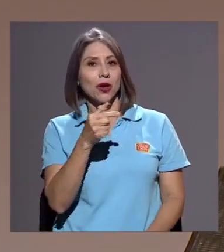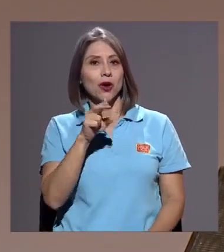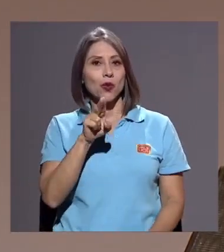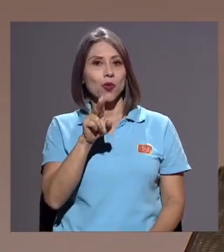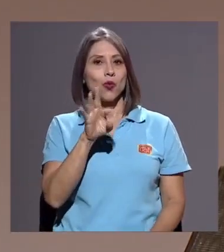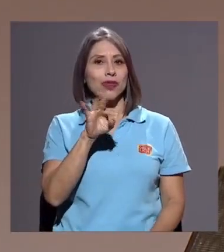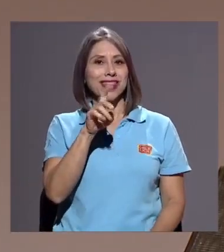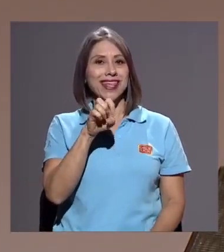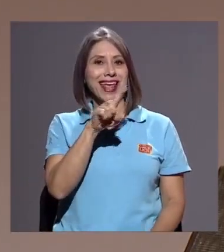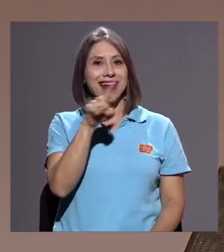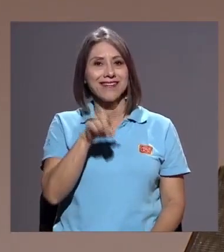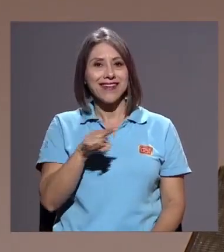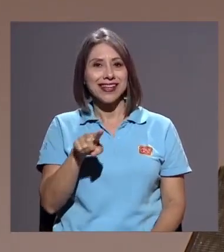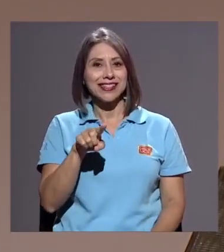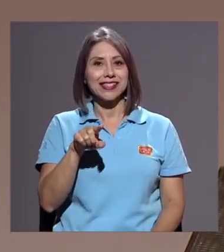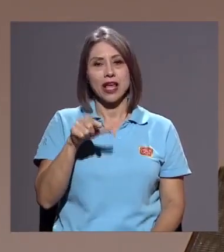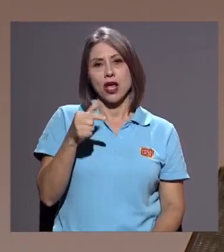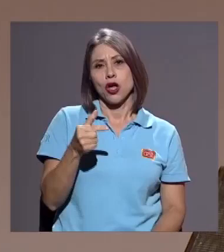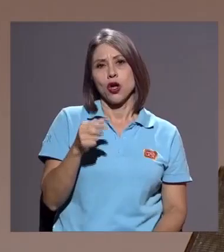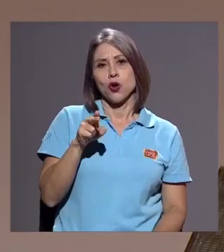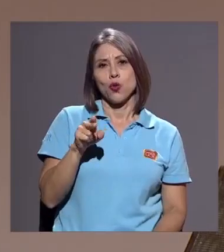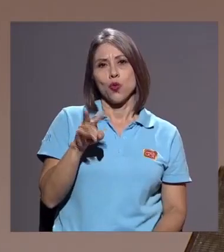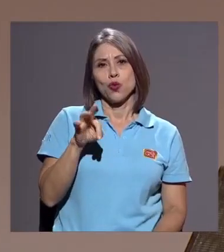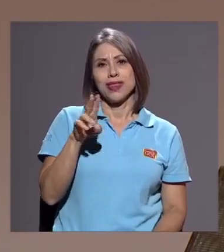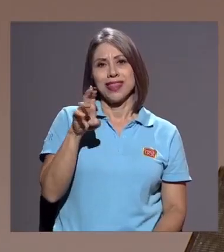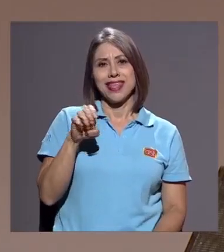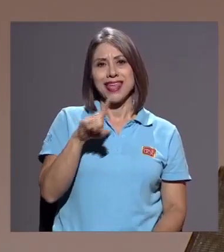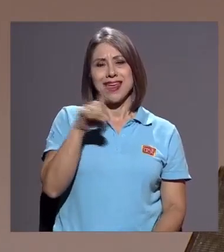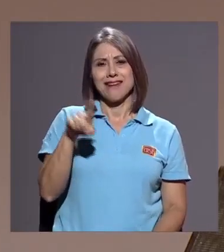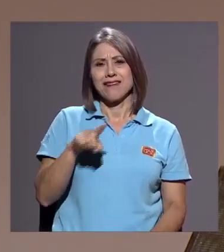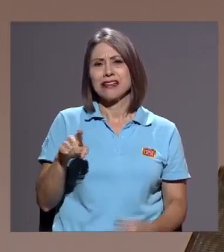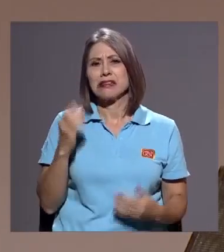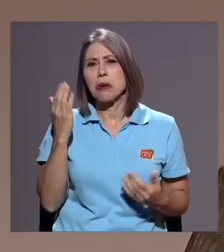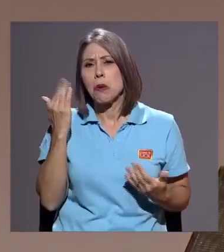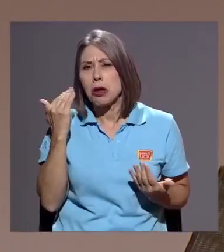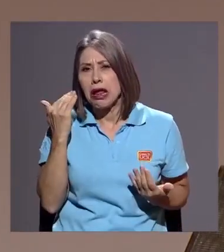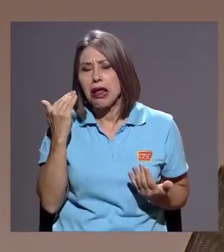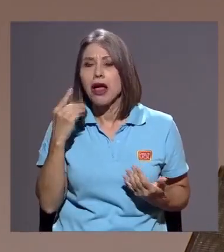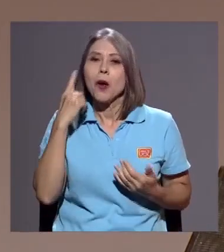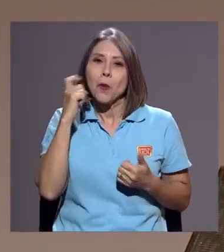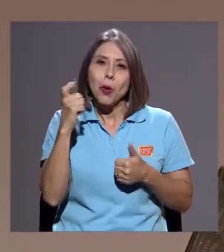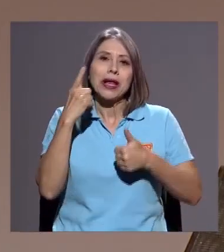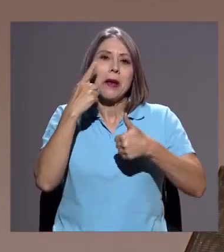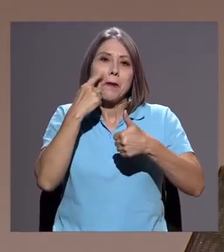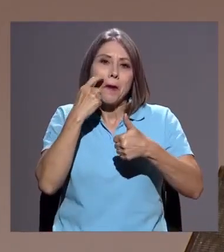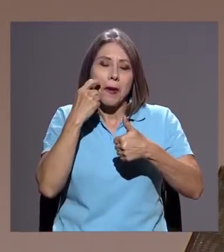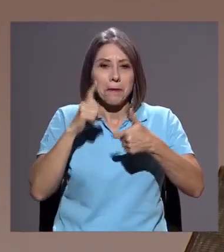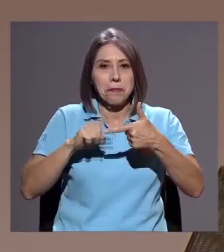Gutiérrez es porque tanto su padre como su madre